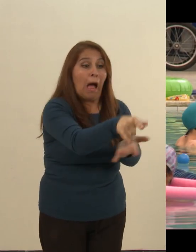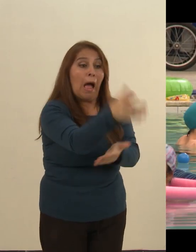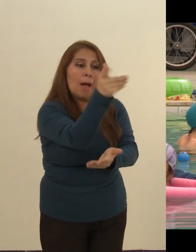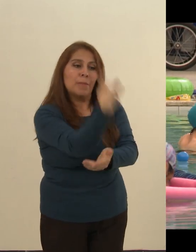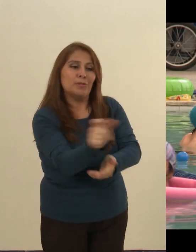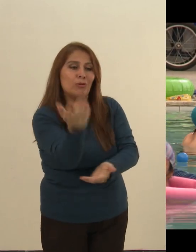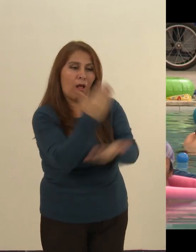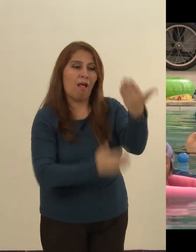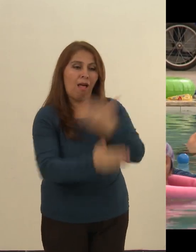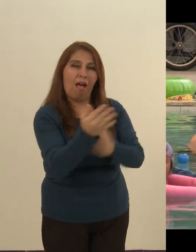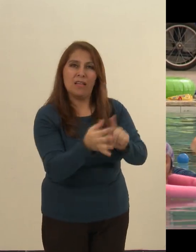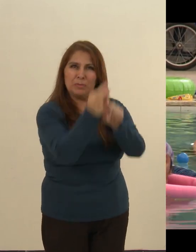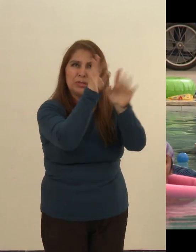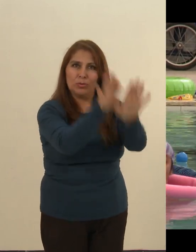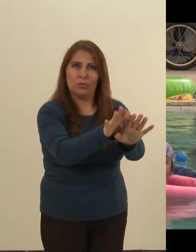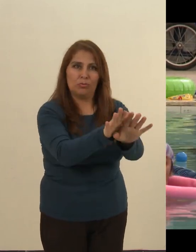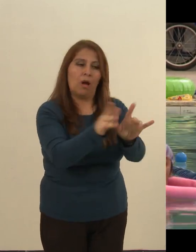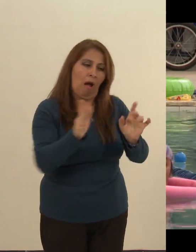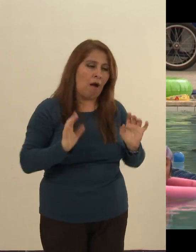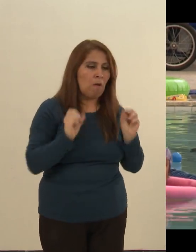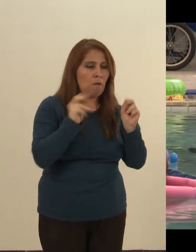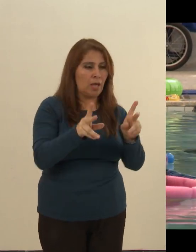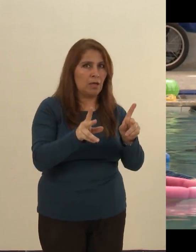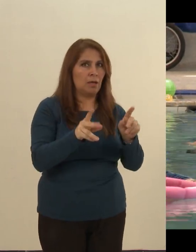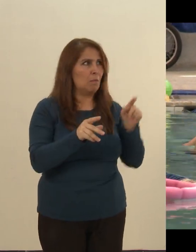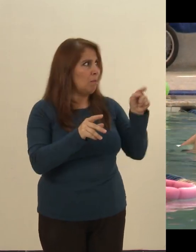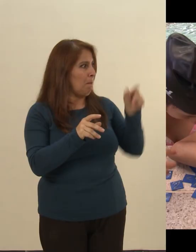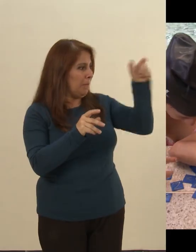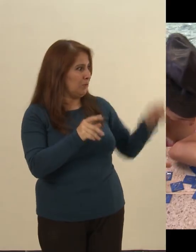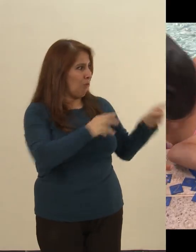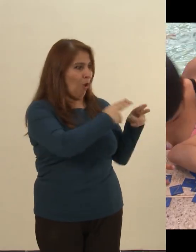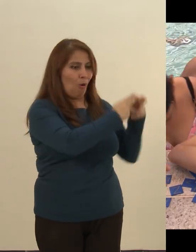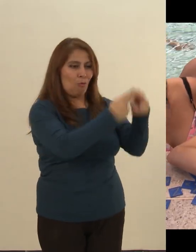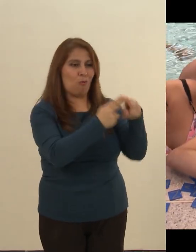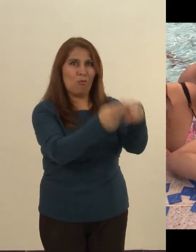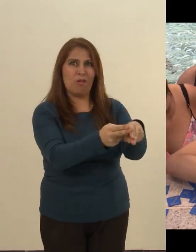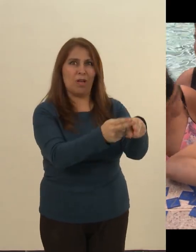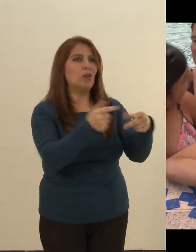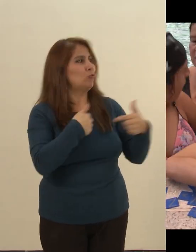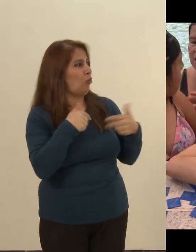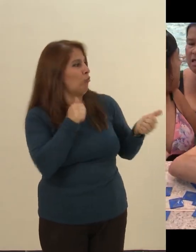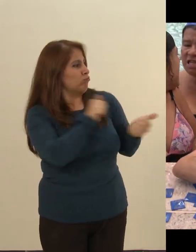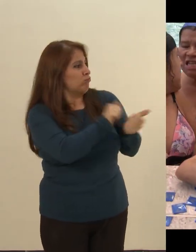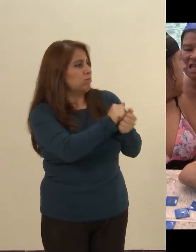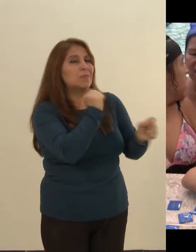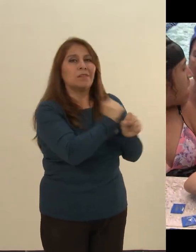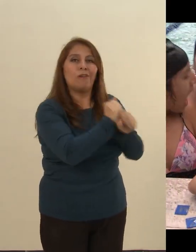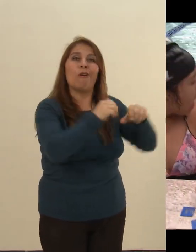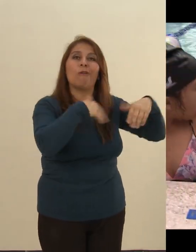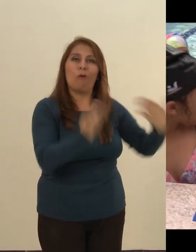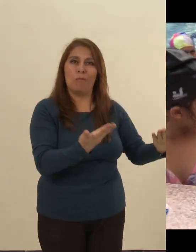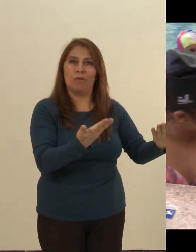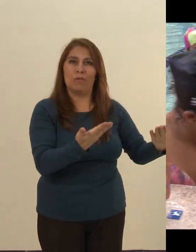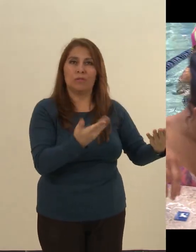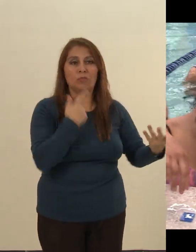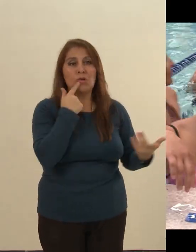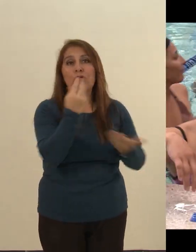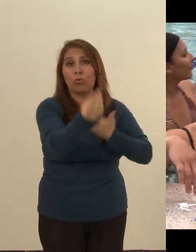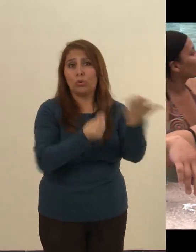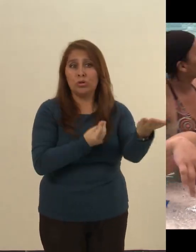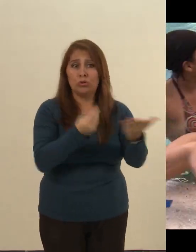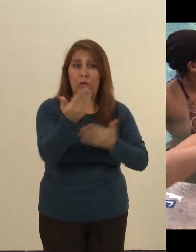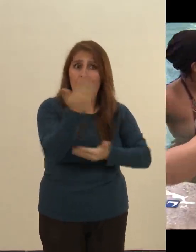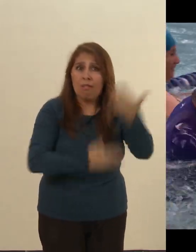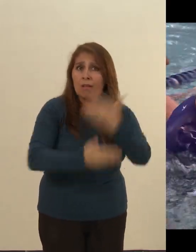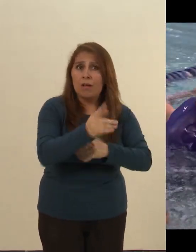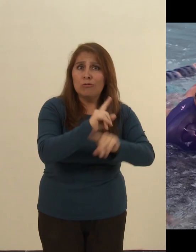participante que tiene una condición diferente, una condición especial, sino también como con esos cuidadores, y no solamente con la discapacidad, sino con